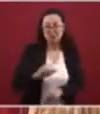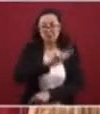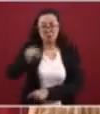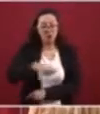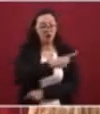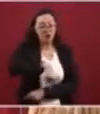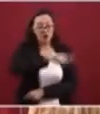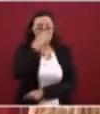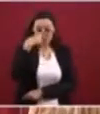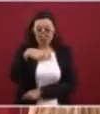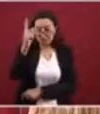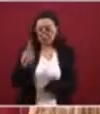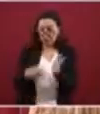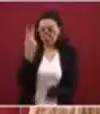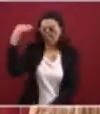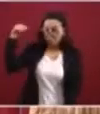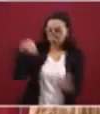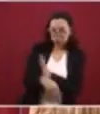Y que el país